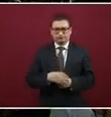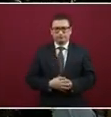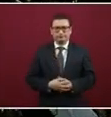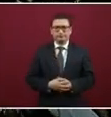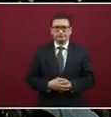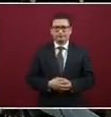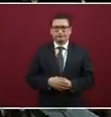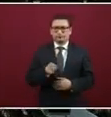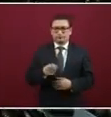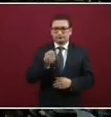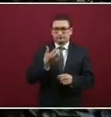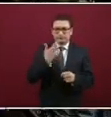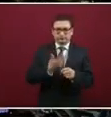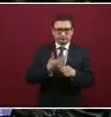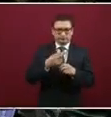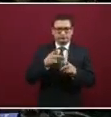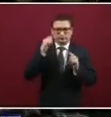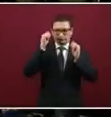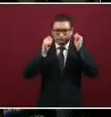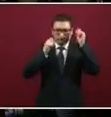el secretario de Turismo,